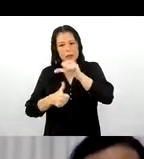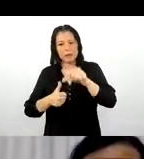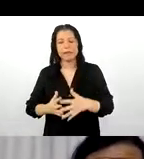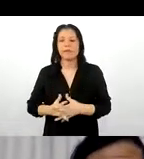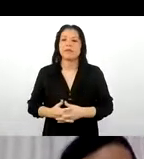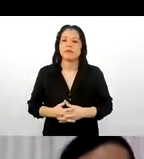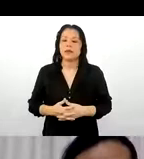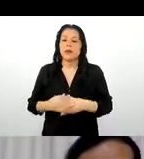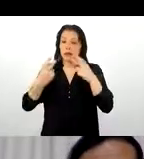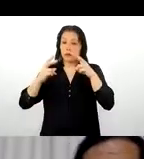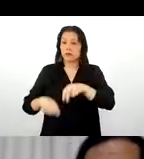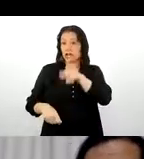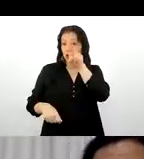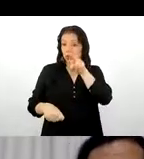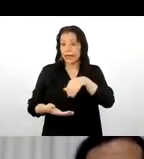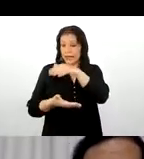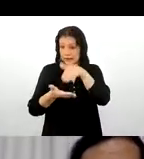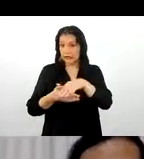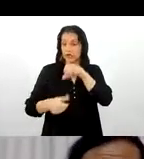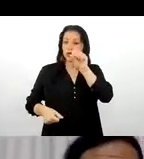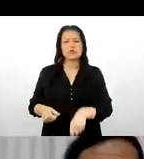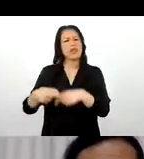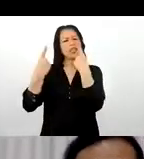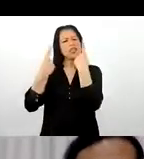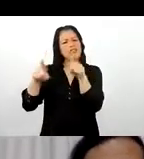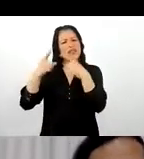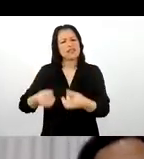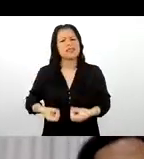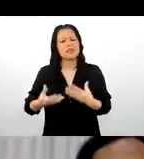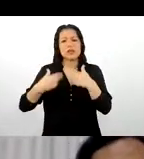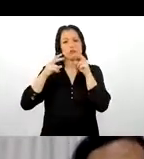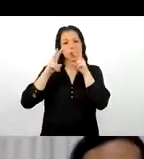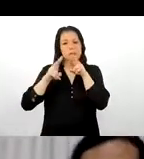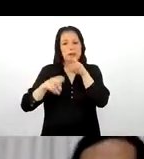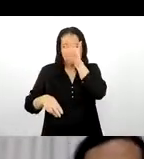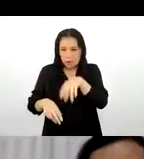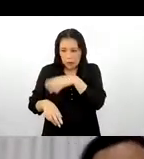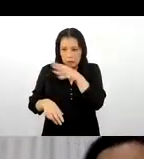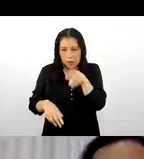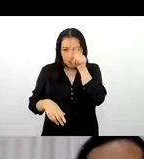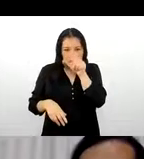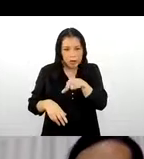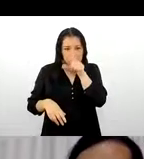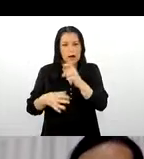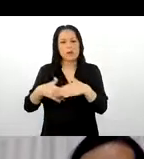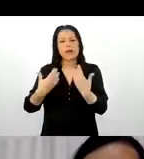en el norte, en el centro y en el sur una gran variedad, que ustedes la pueden ver aquí, en las láminas, por ejemplo, actividades